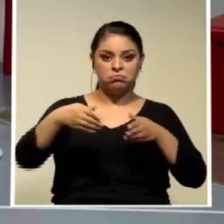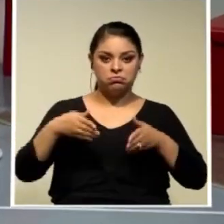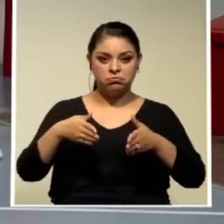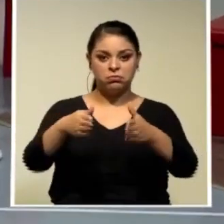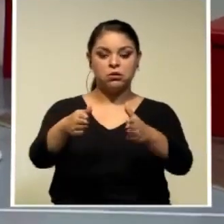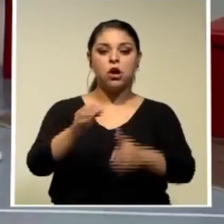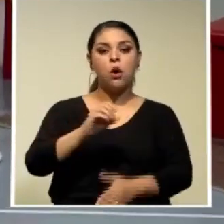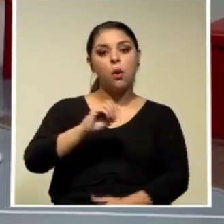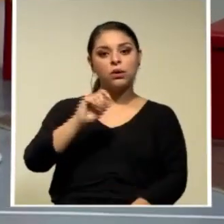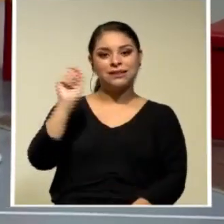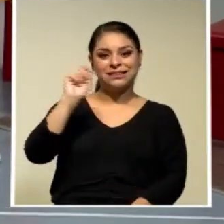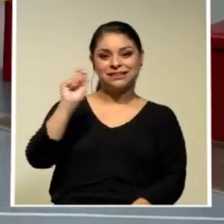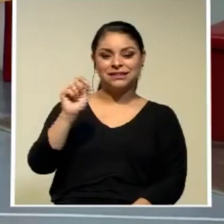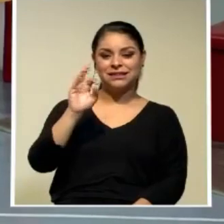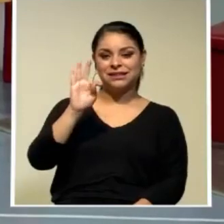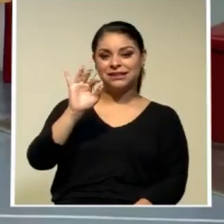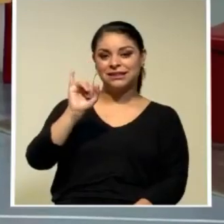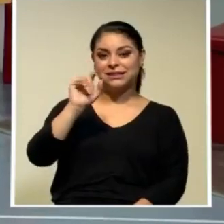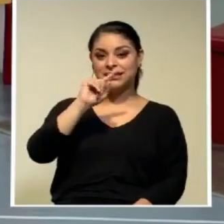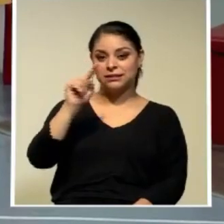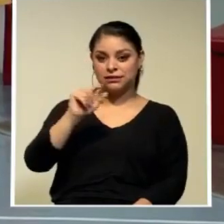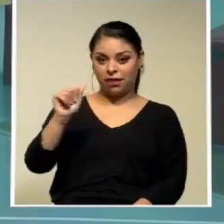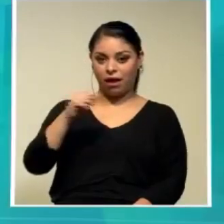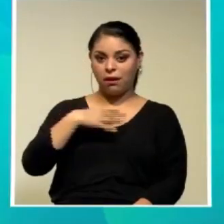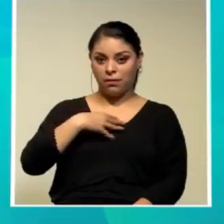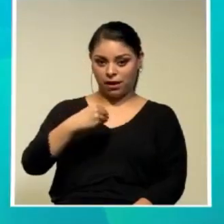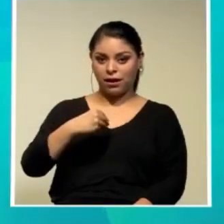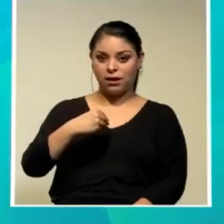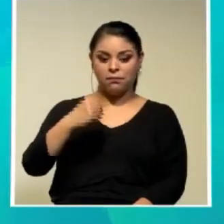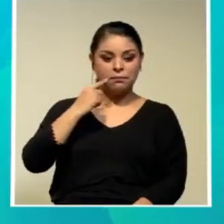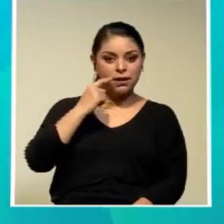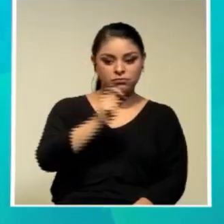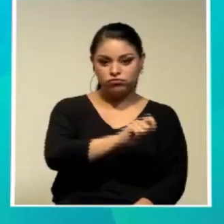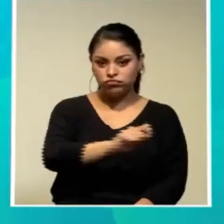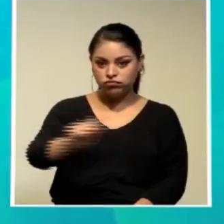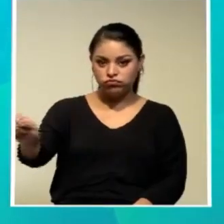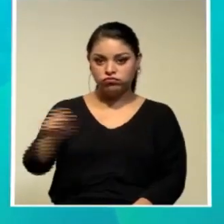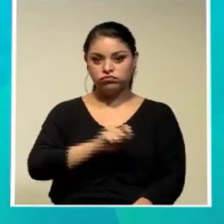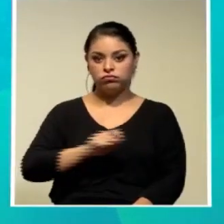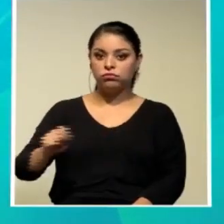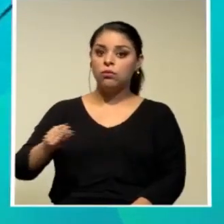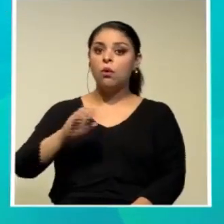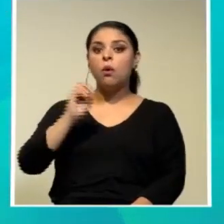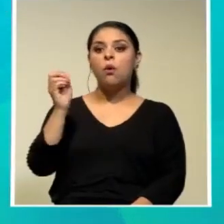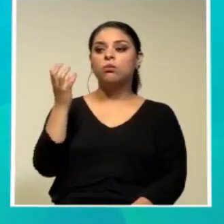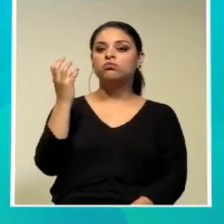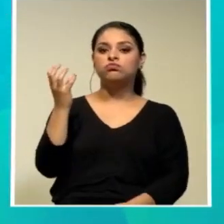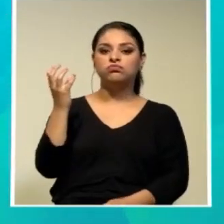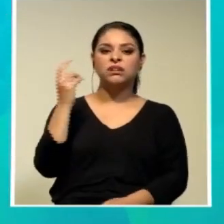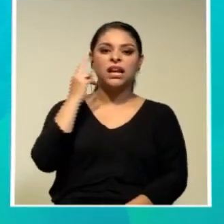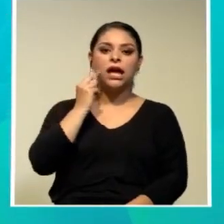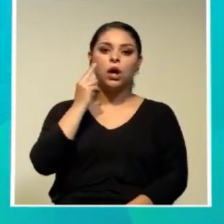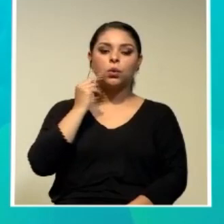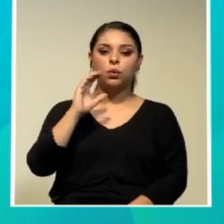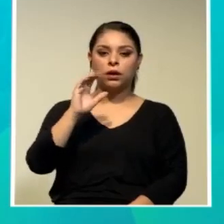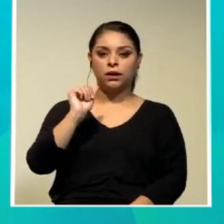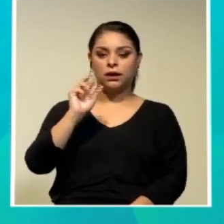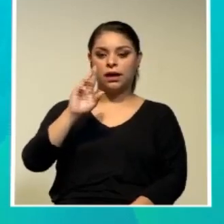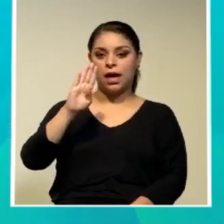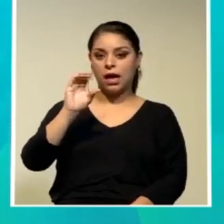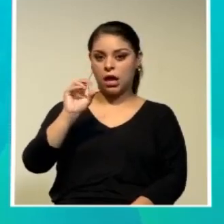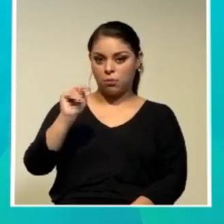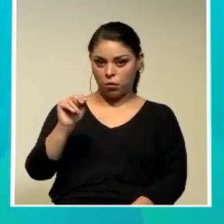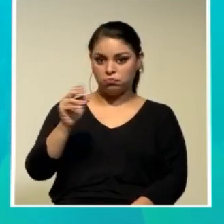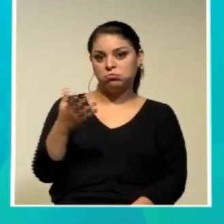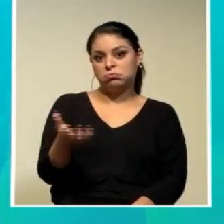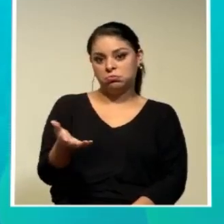tiza. También podríamos usar tiza para marcar en el suelo. ¿Carbón? Carbón, ajá. ¿Qué más dice ahí que podemos utilizar, niña? Pues